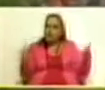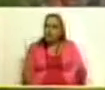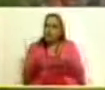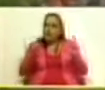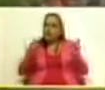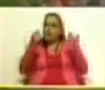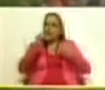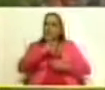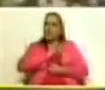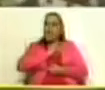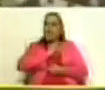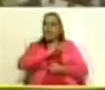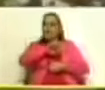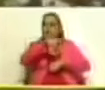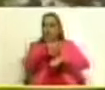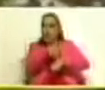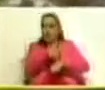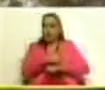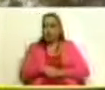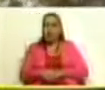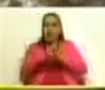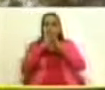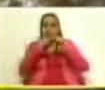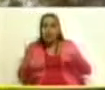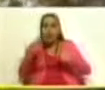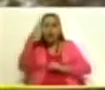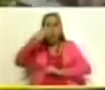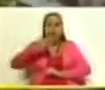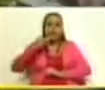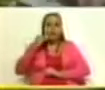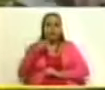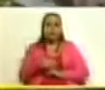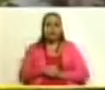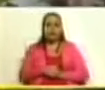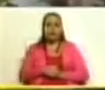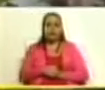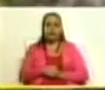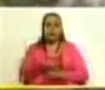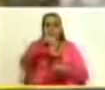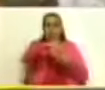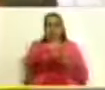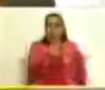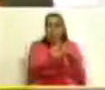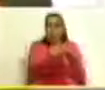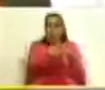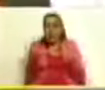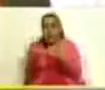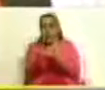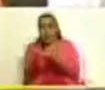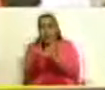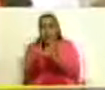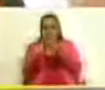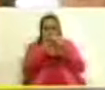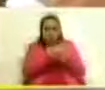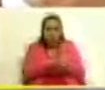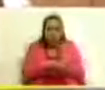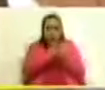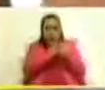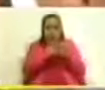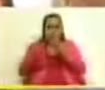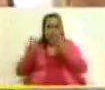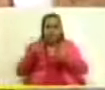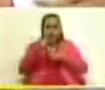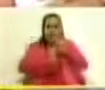rescate de la identidad nacional para toda nuestra juventud, en escuelas y liceos, para gestar una nueva